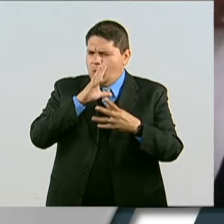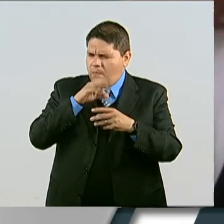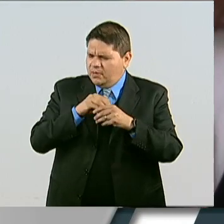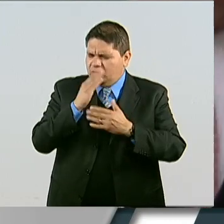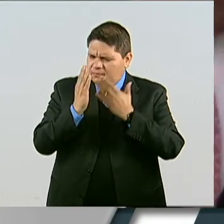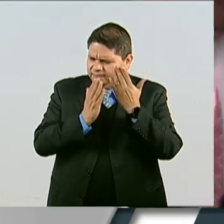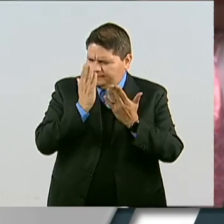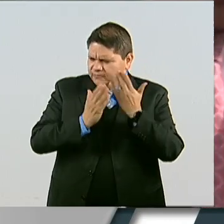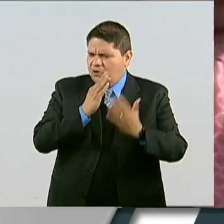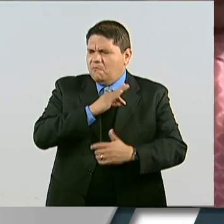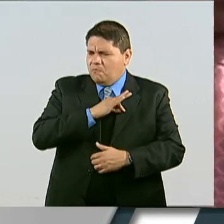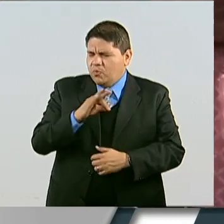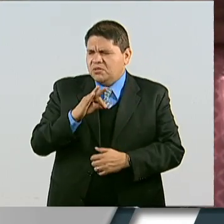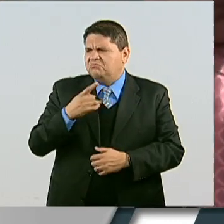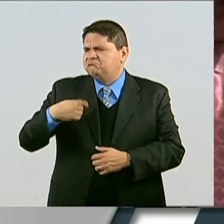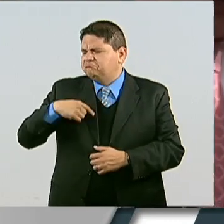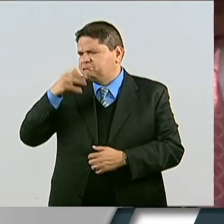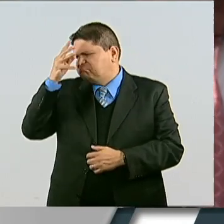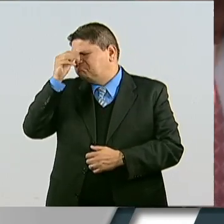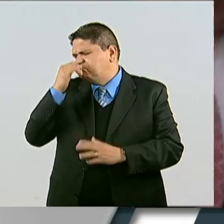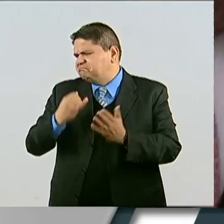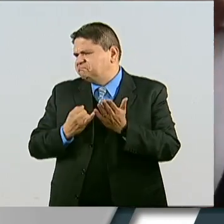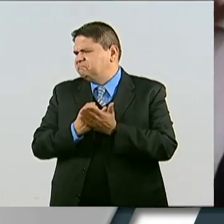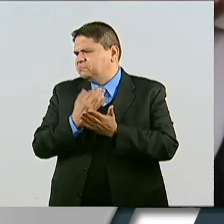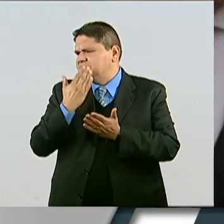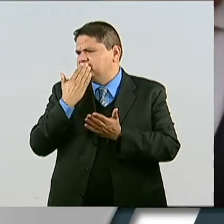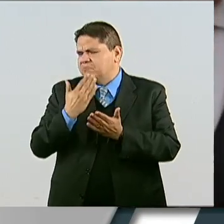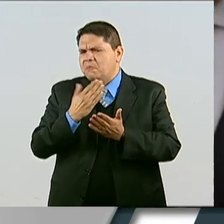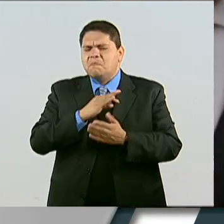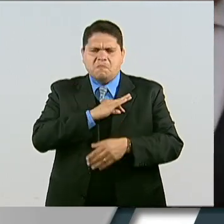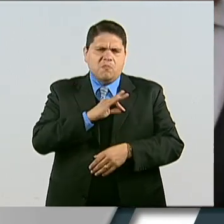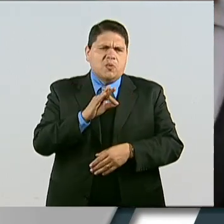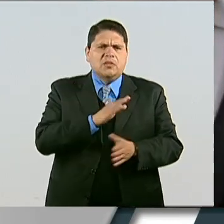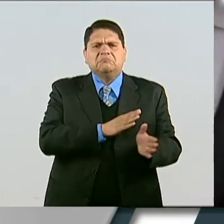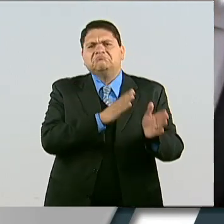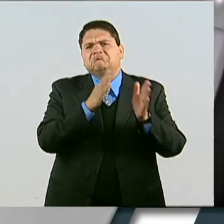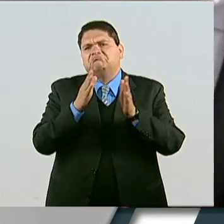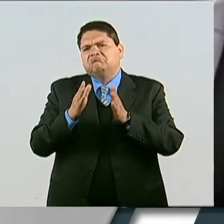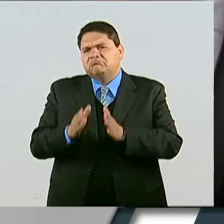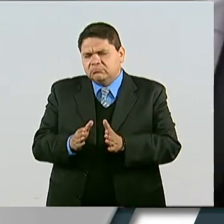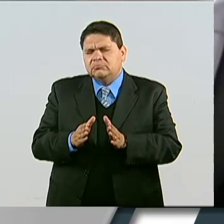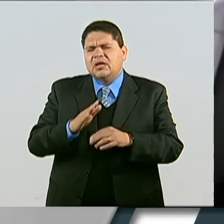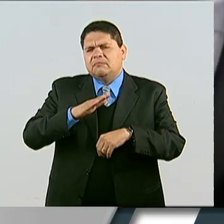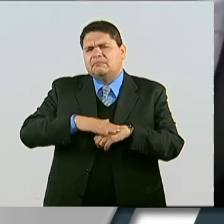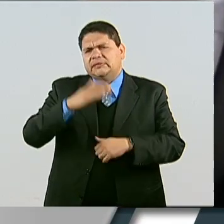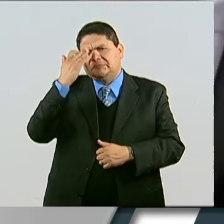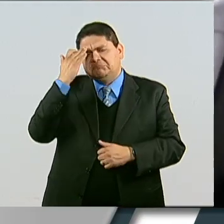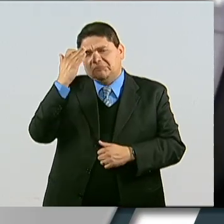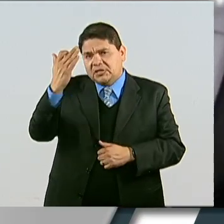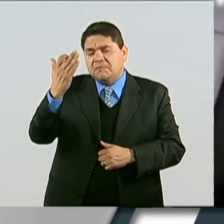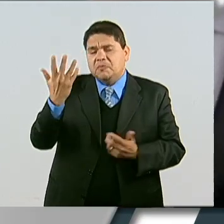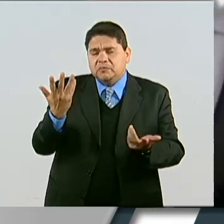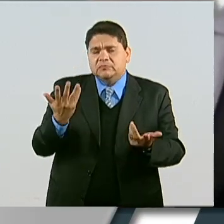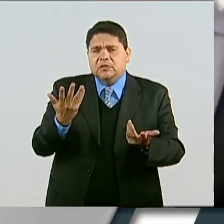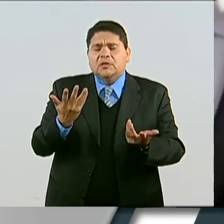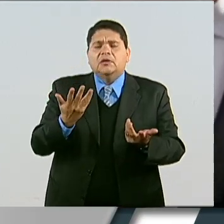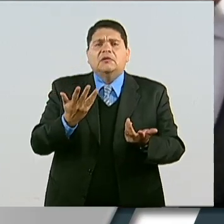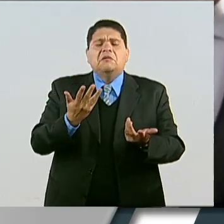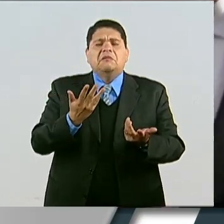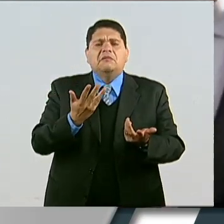misma, y por eso decidimos que valía la pena ser prudentes y dar oportunidad para que se